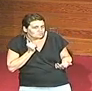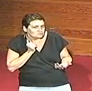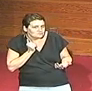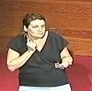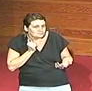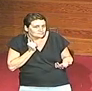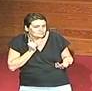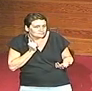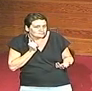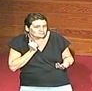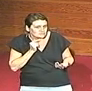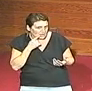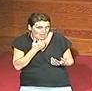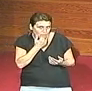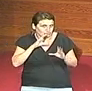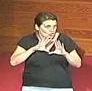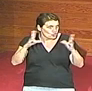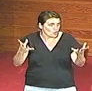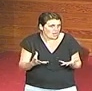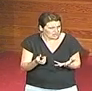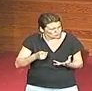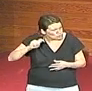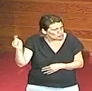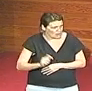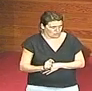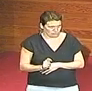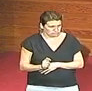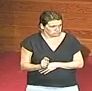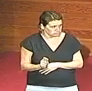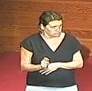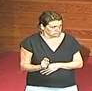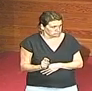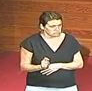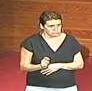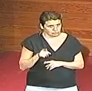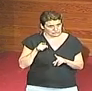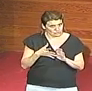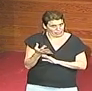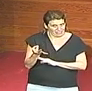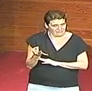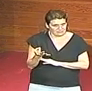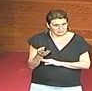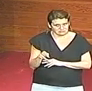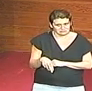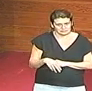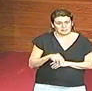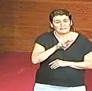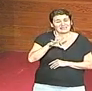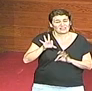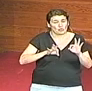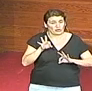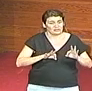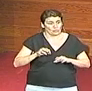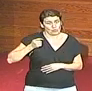de un peligro nuclear es carísimo. Pues esto tiene que ser. El 25% de los